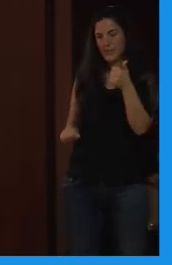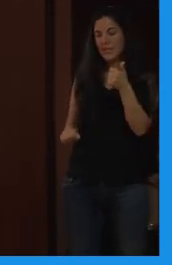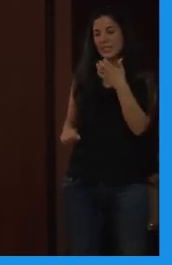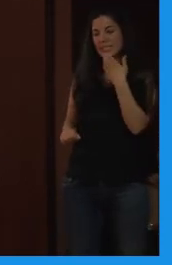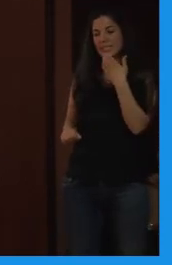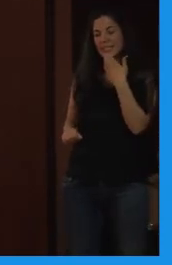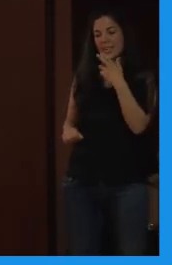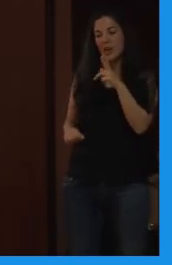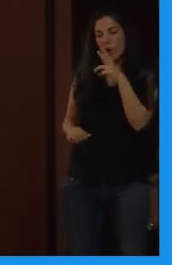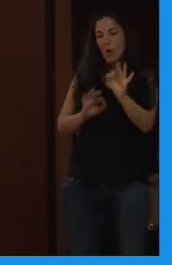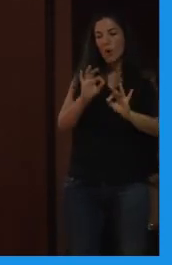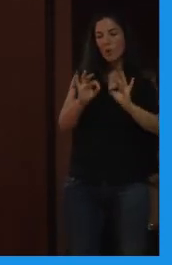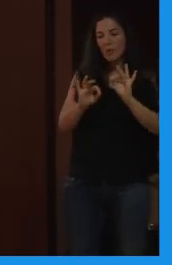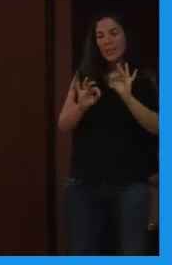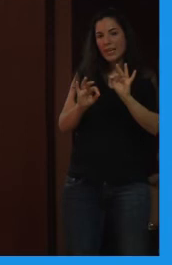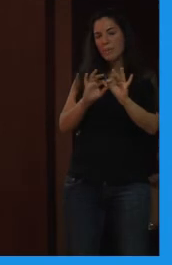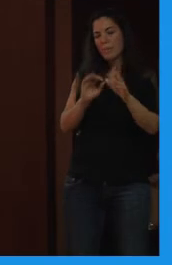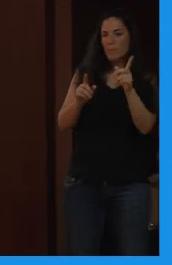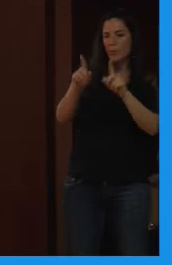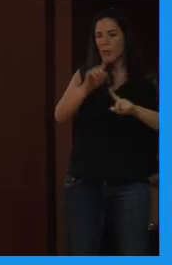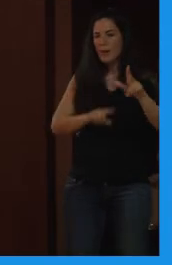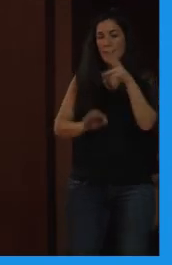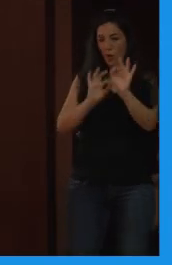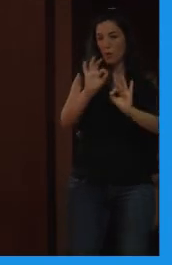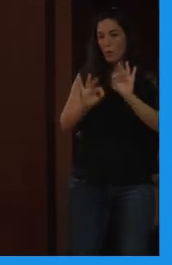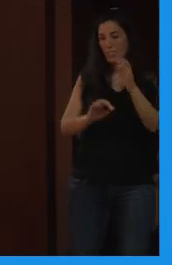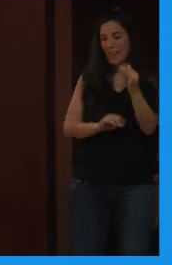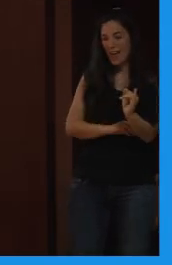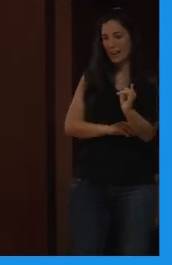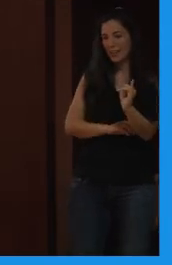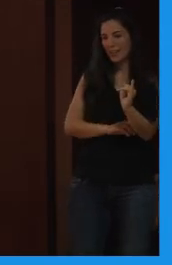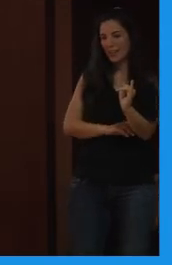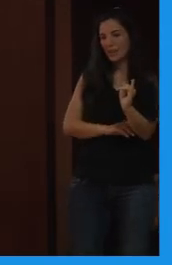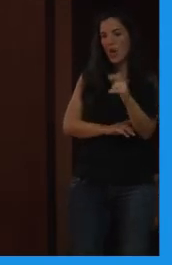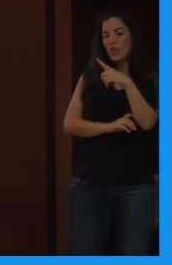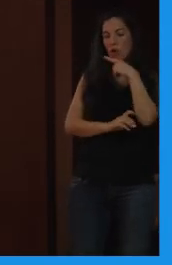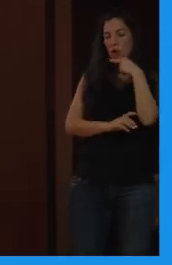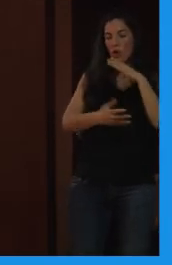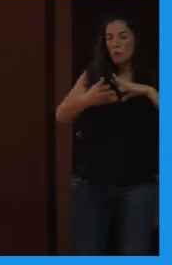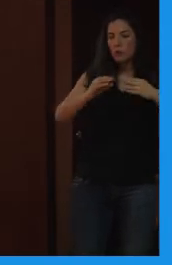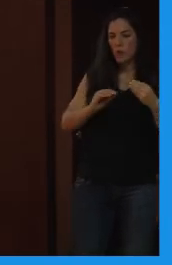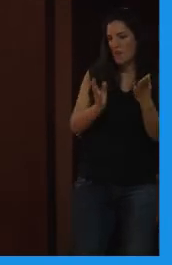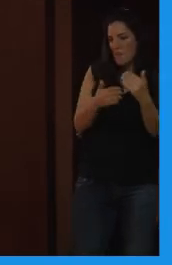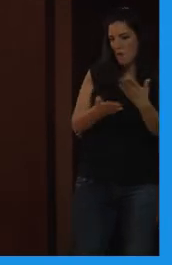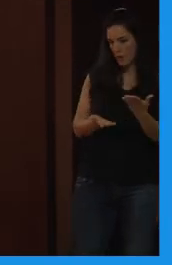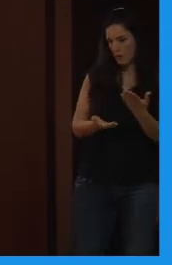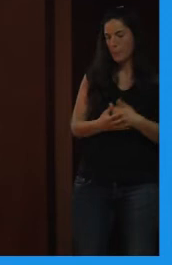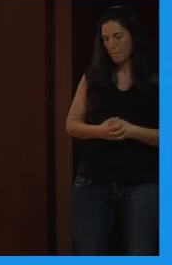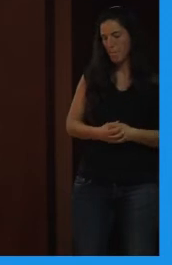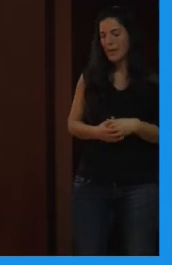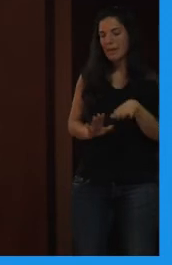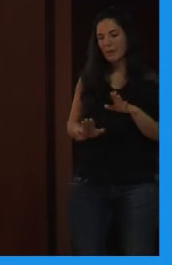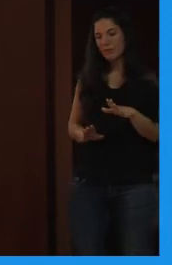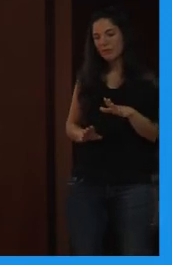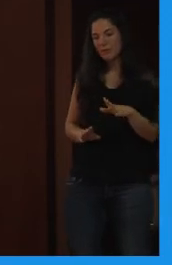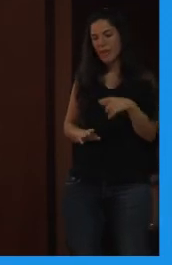no se acompaña de un síndrome fibromiálgico, no habría el dolor muscular generalizado que hemos comentado. Pero es